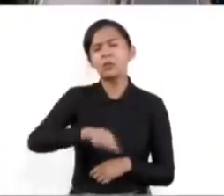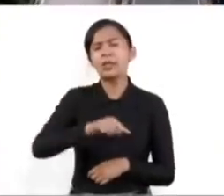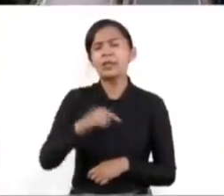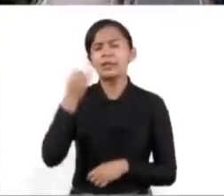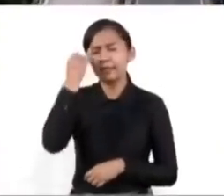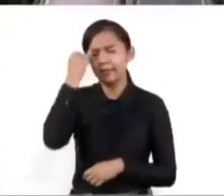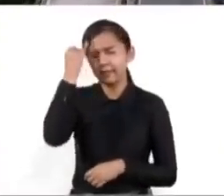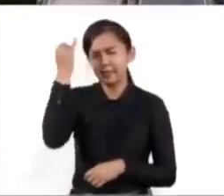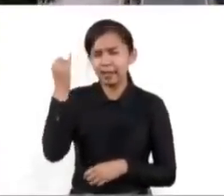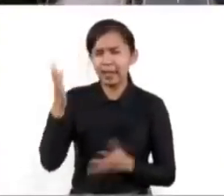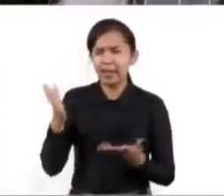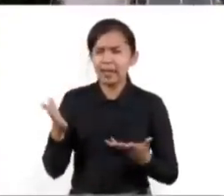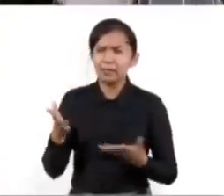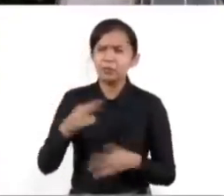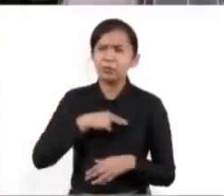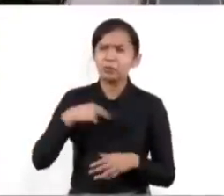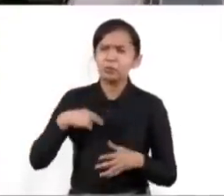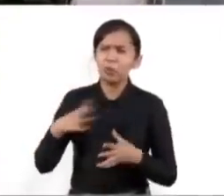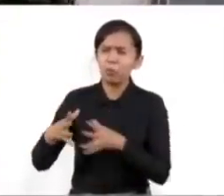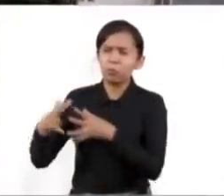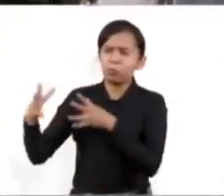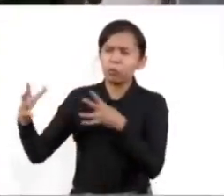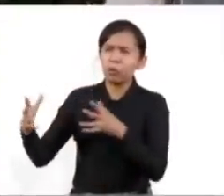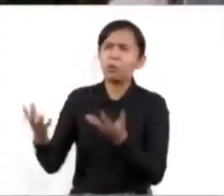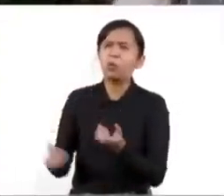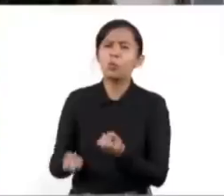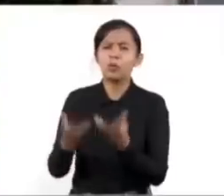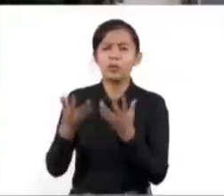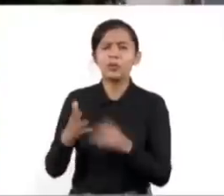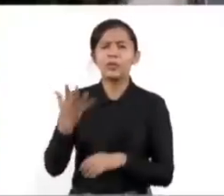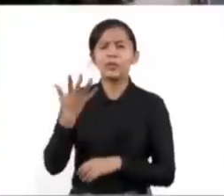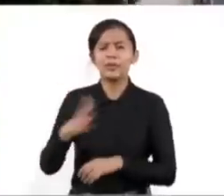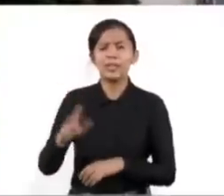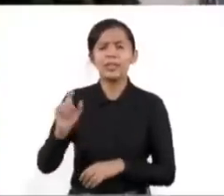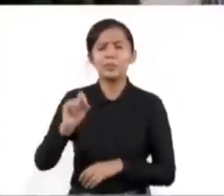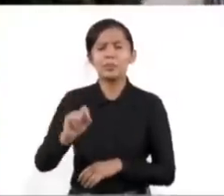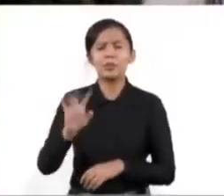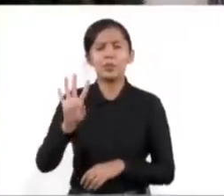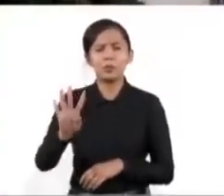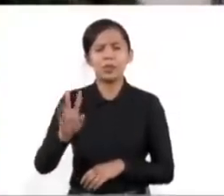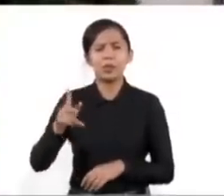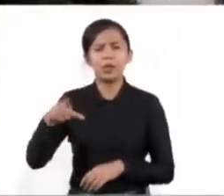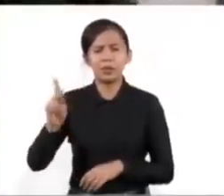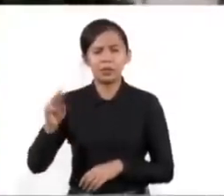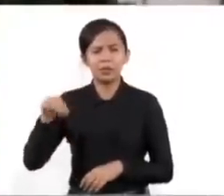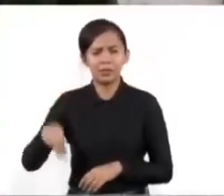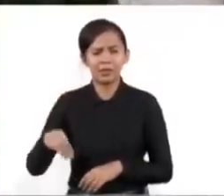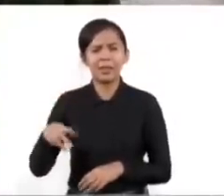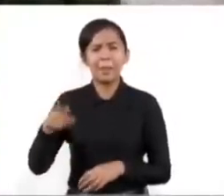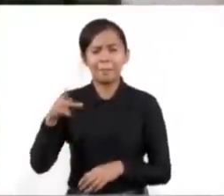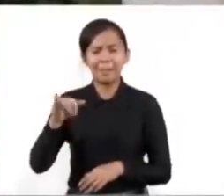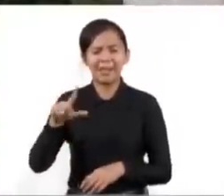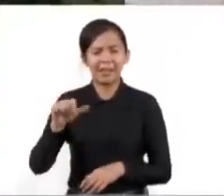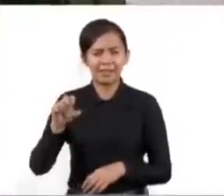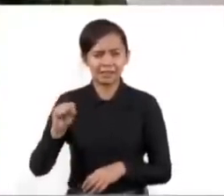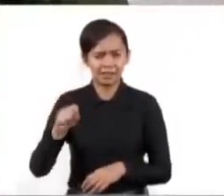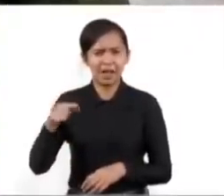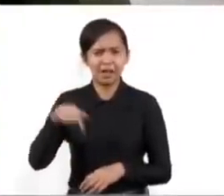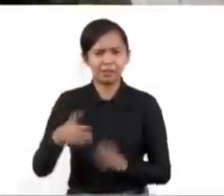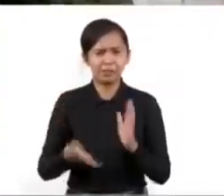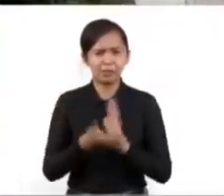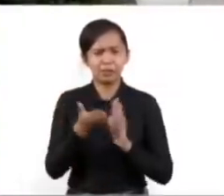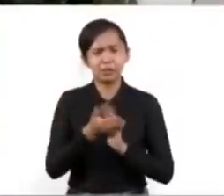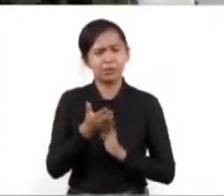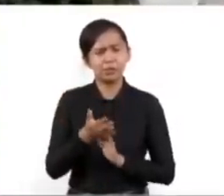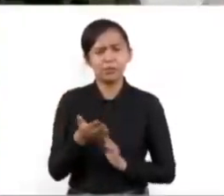qué longitud tenemos de pilas, son 10.4 kilómetros de pilas lo que se construyó aquí, cerca de